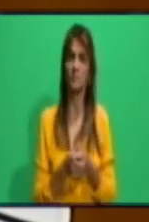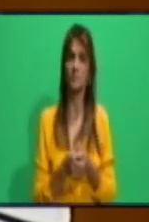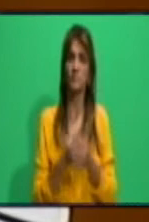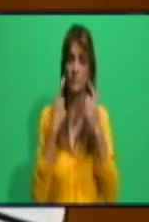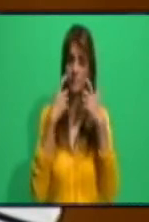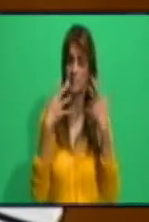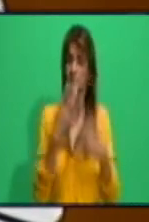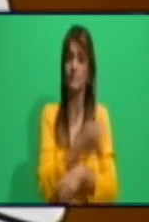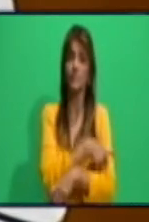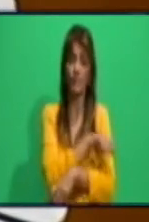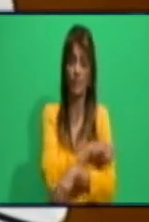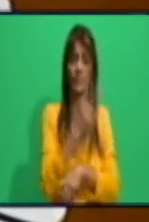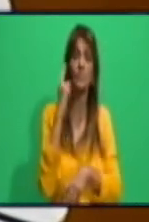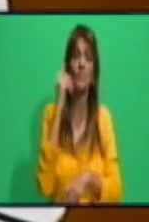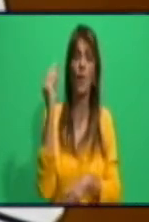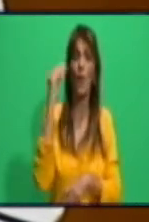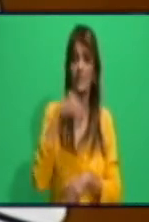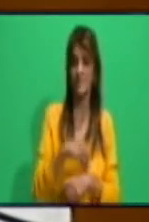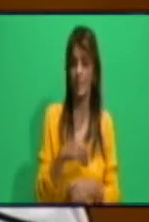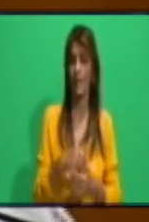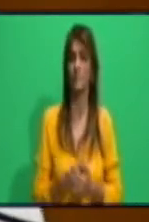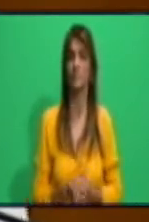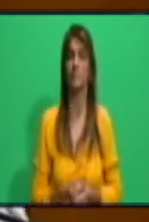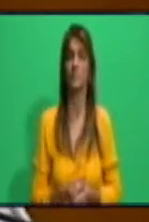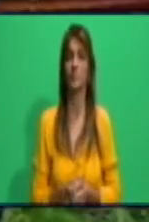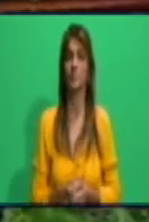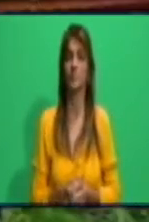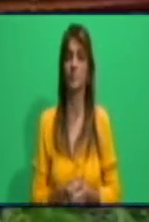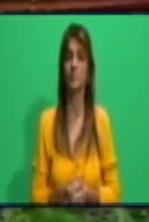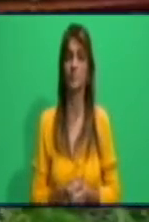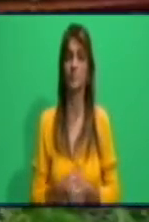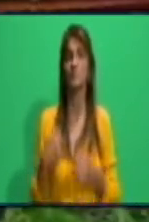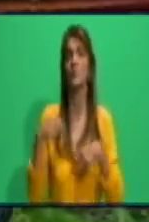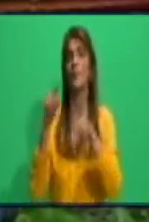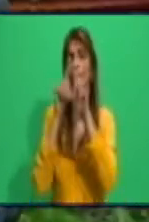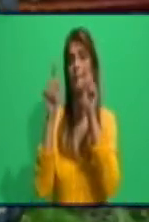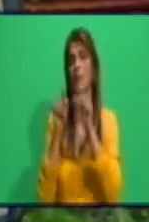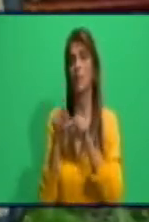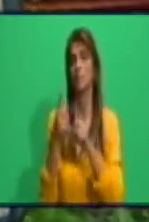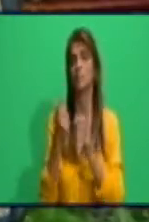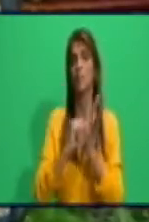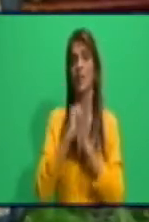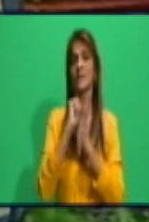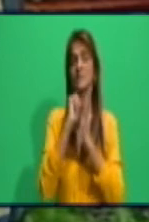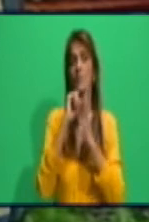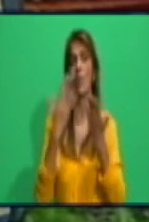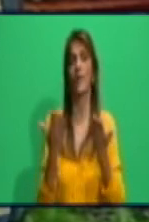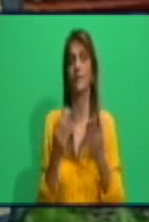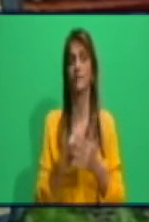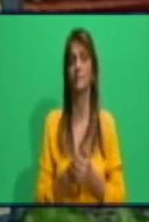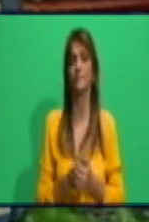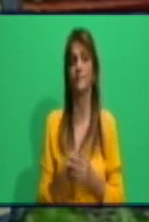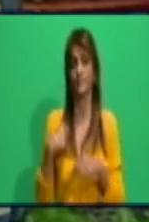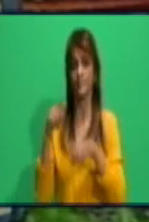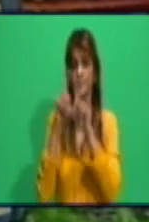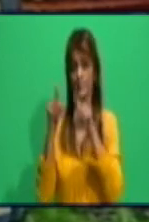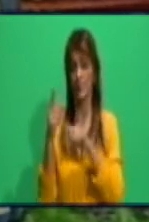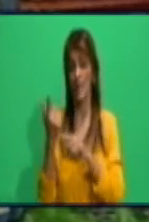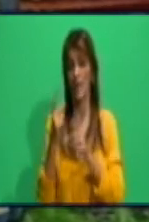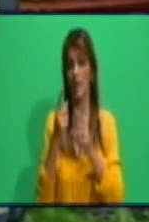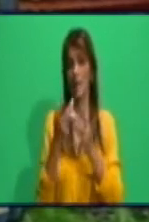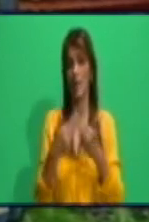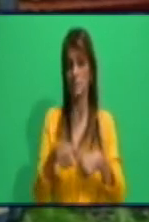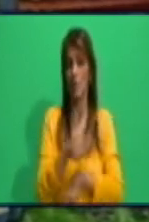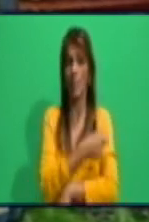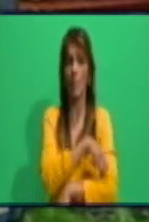este sentido. Insistir en sí, la encuesta epidemiológica. Rommel, en el reparto Siboney, donde ahí cierra a partir de la 1 de la tarde, hay pobladores